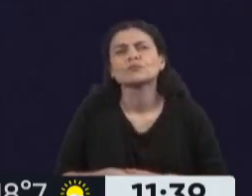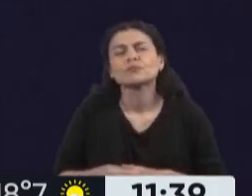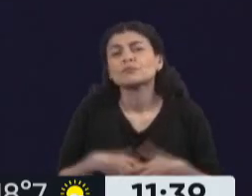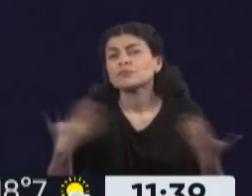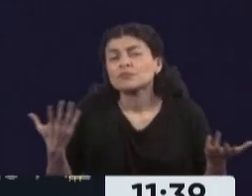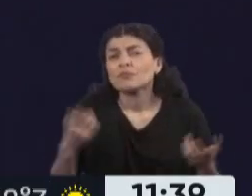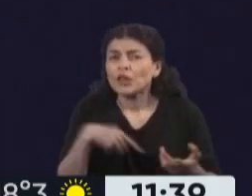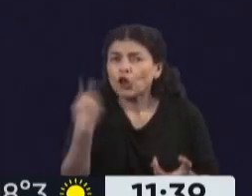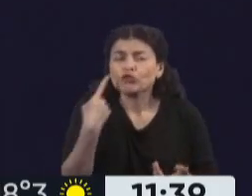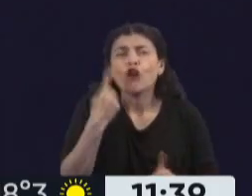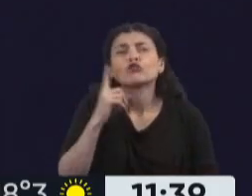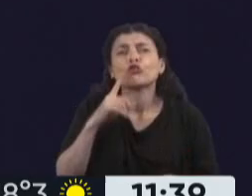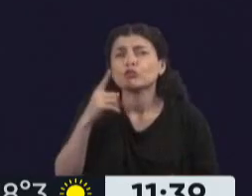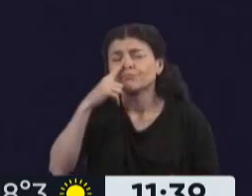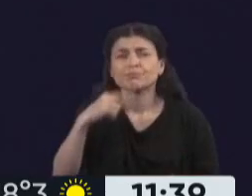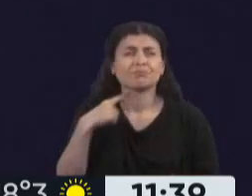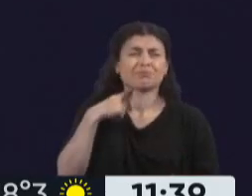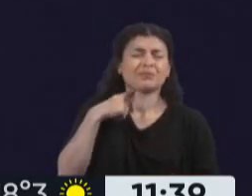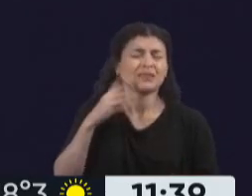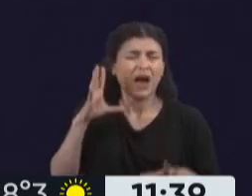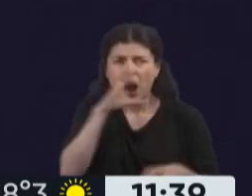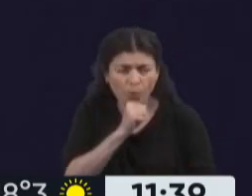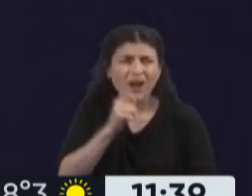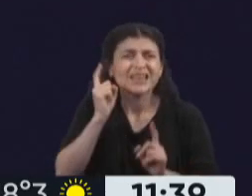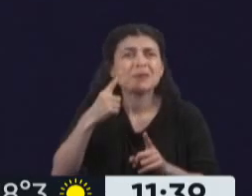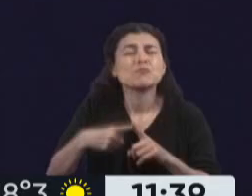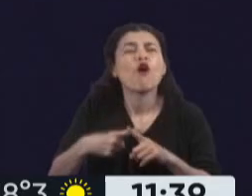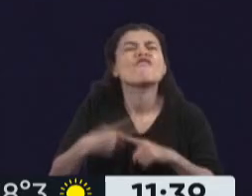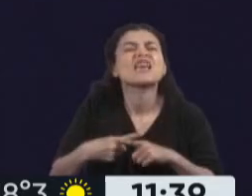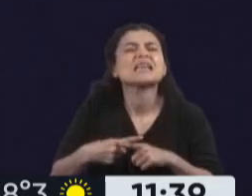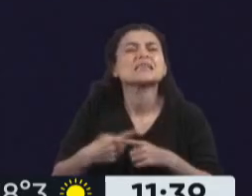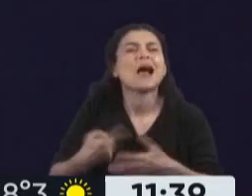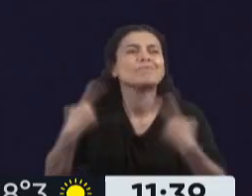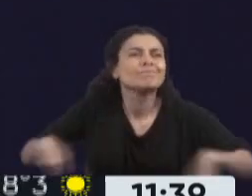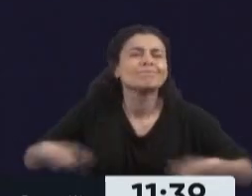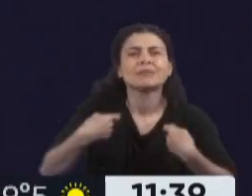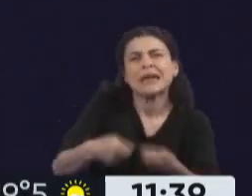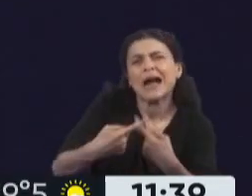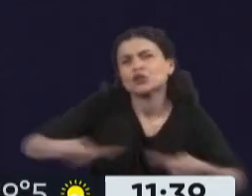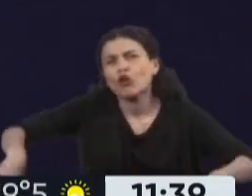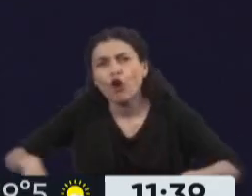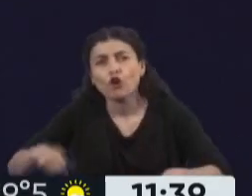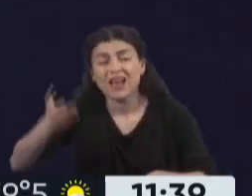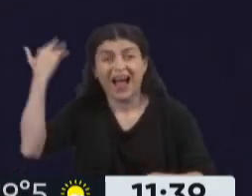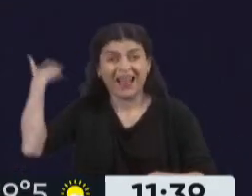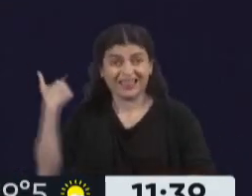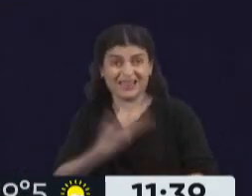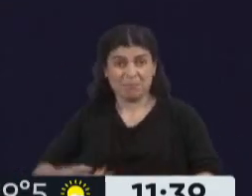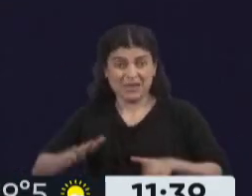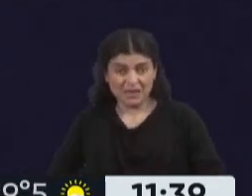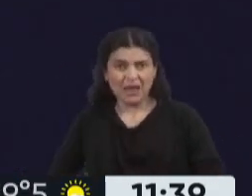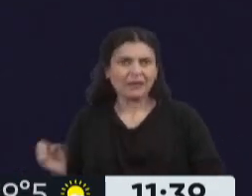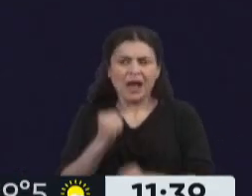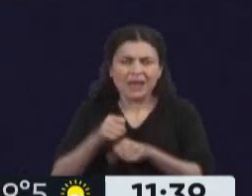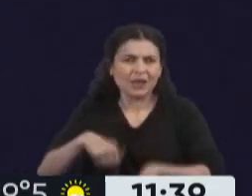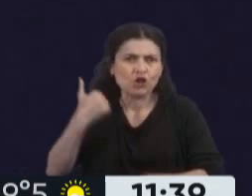pagar a todos los argentinos la fiesta, al menos la electoral del año pasado.